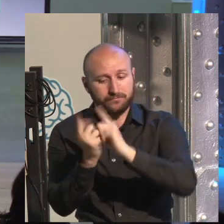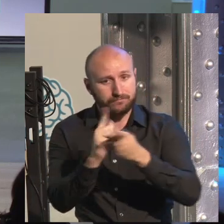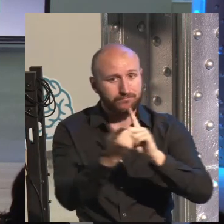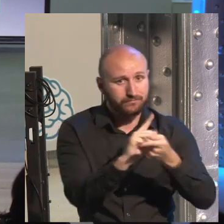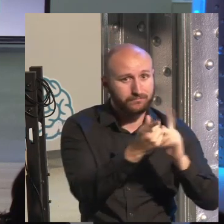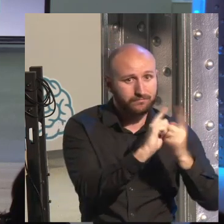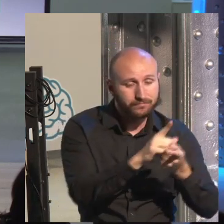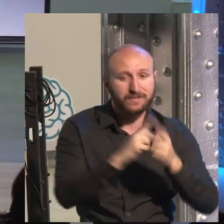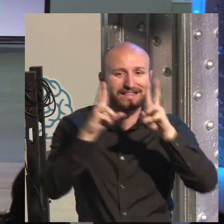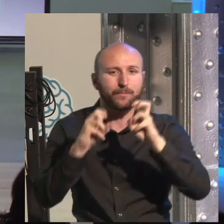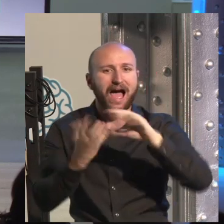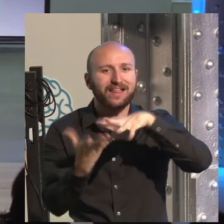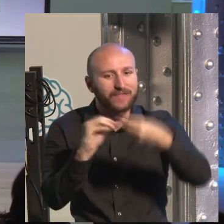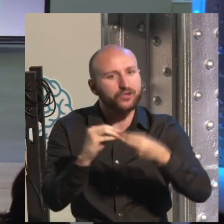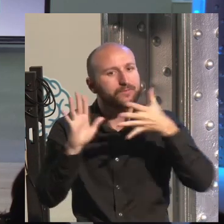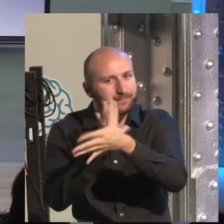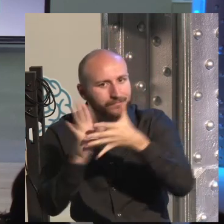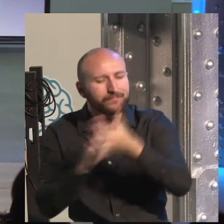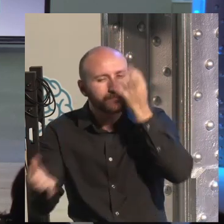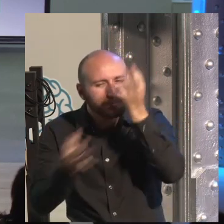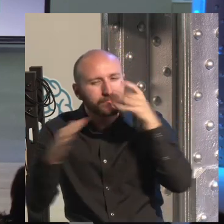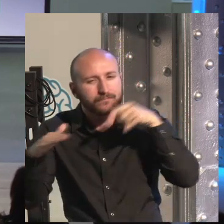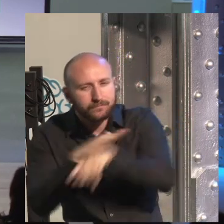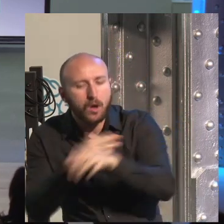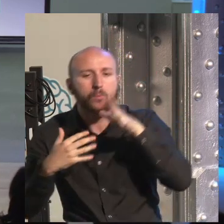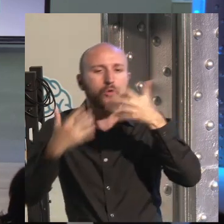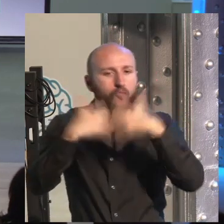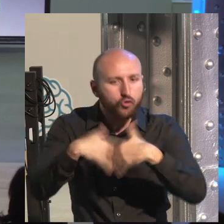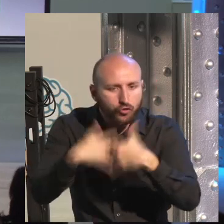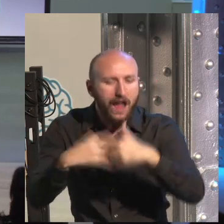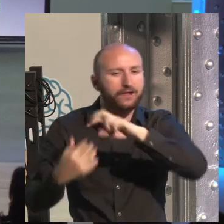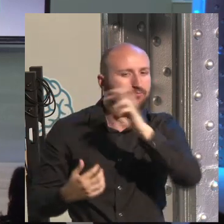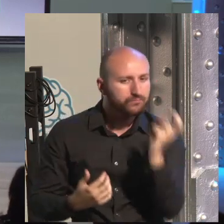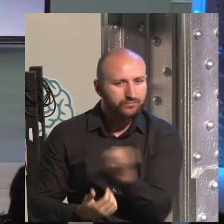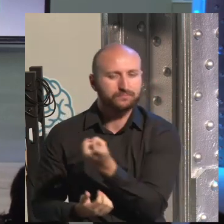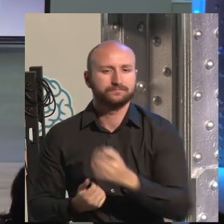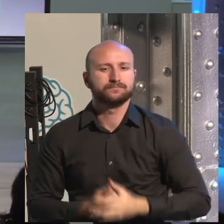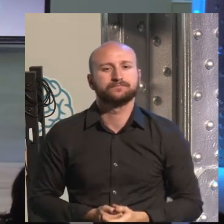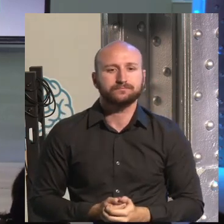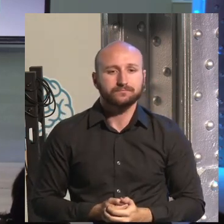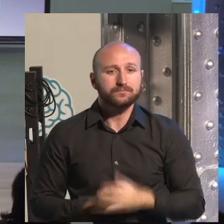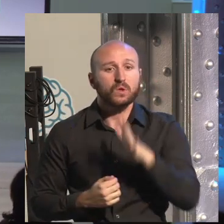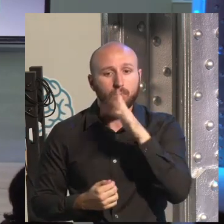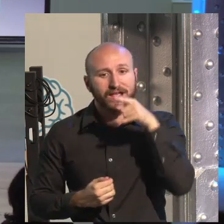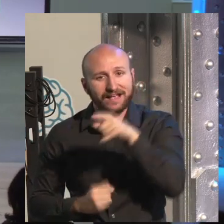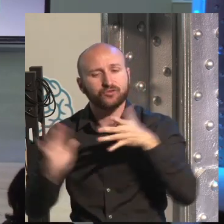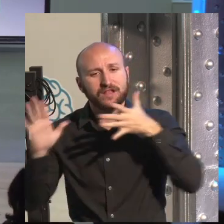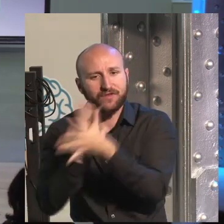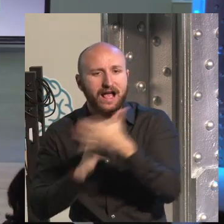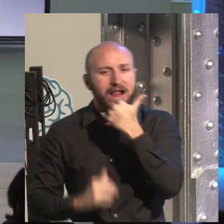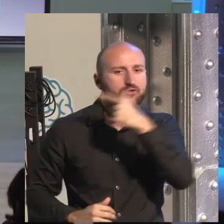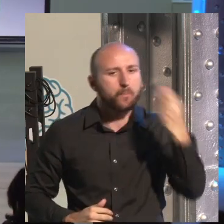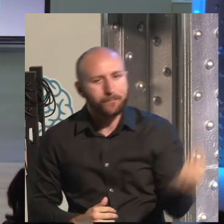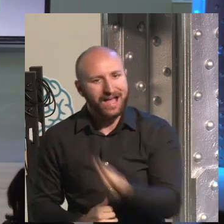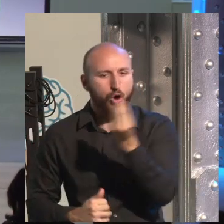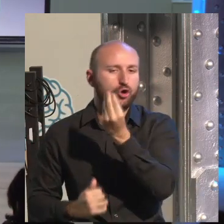en términos de adaptaciones, en términos funcionales. Es decir, las adaptaciones representan una ventaja porque suponen una mejora en algún sentido.